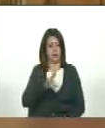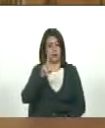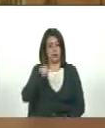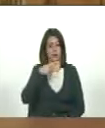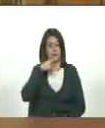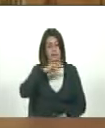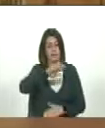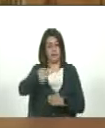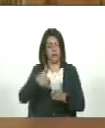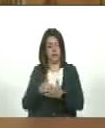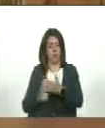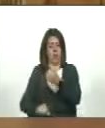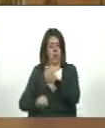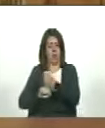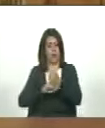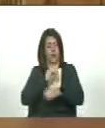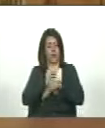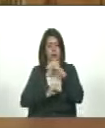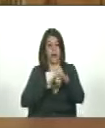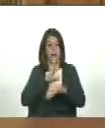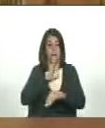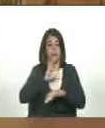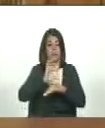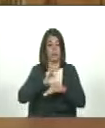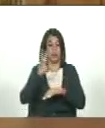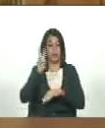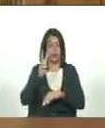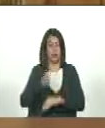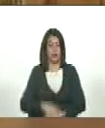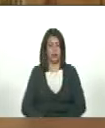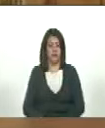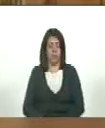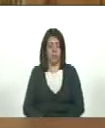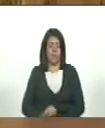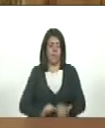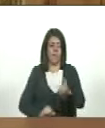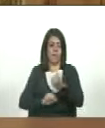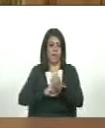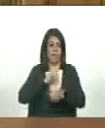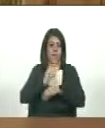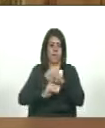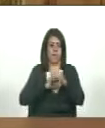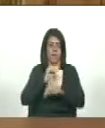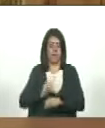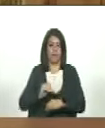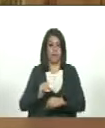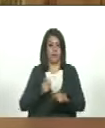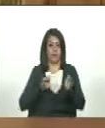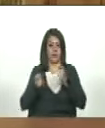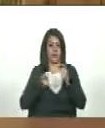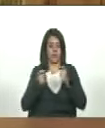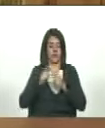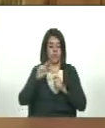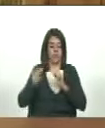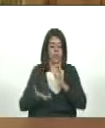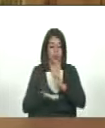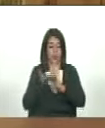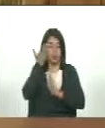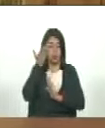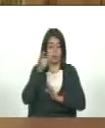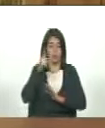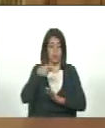también todo el aporte que ha hecho el Banco Central de Venezuela, el apoyo que ha dado para controlar la inflación